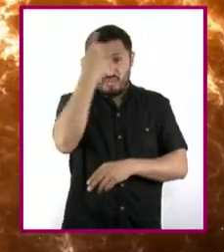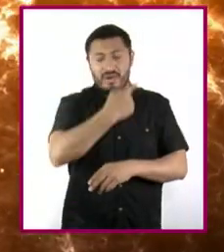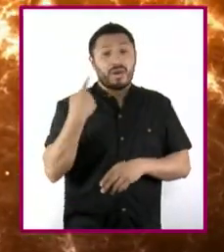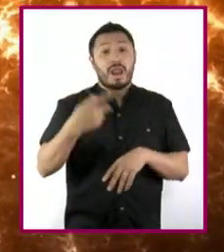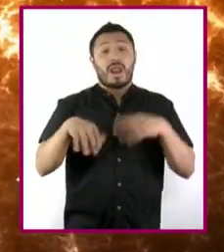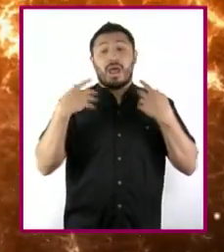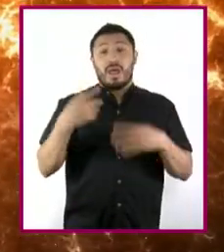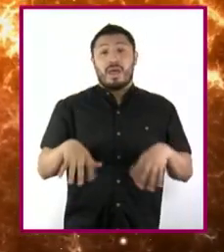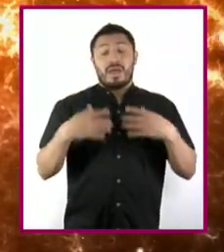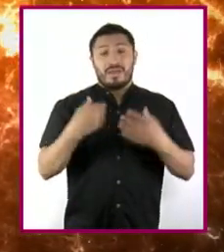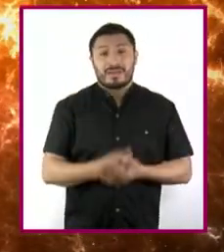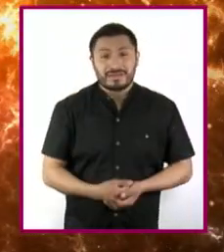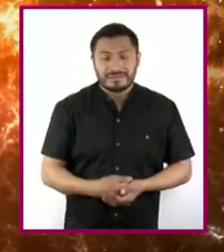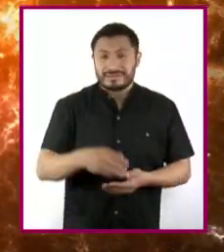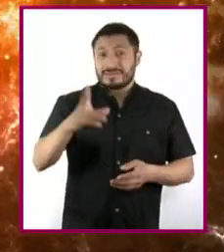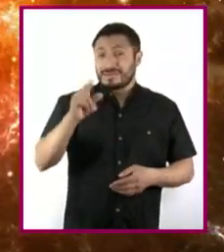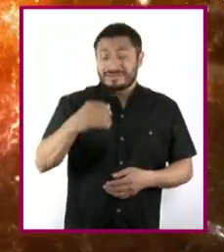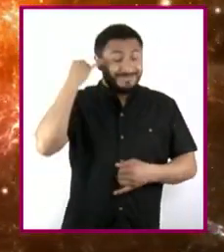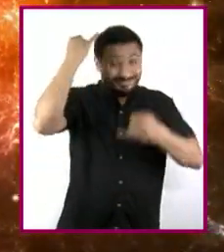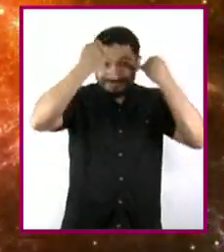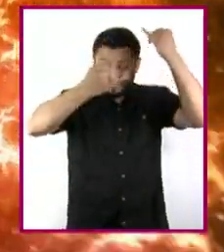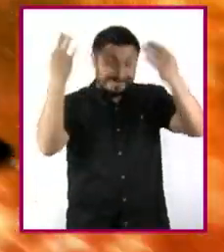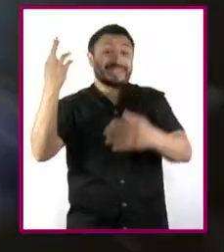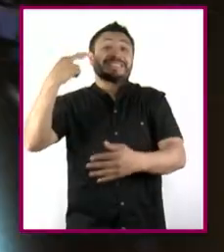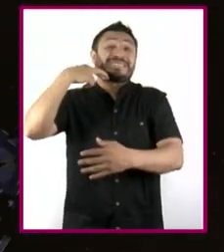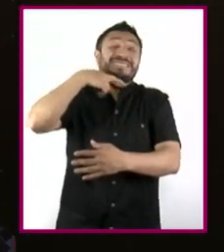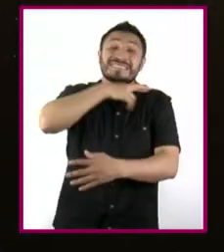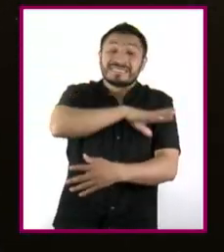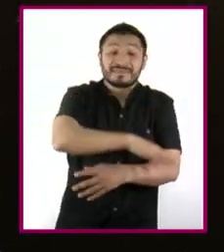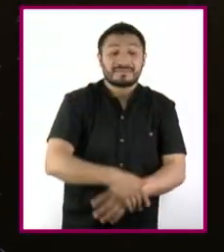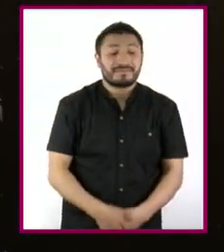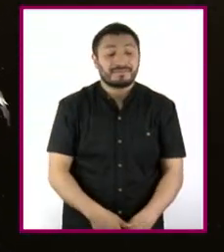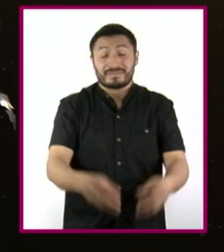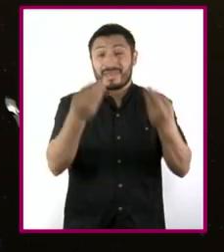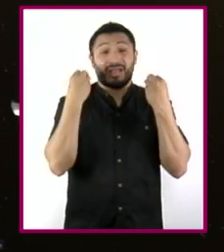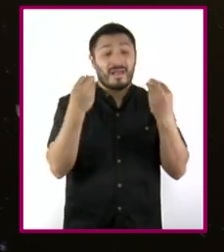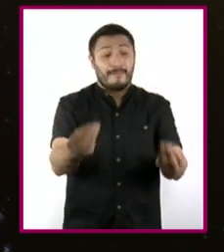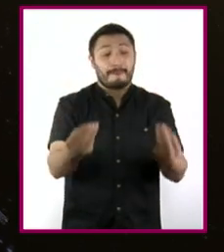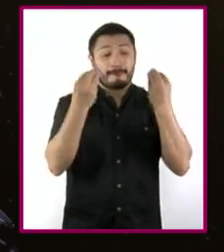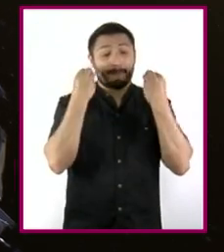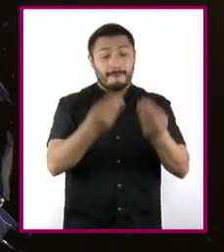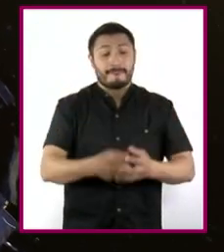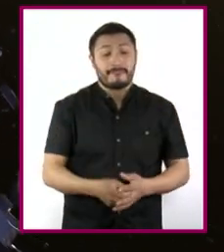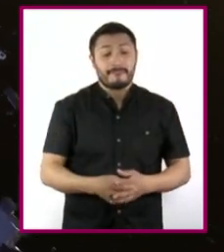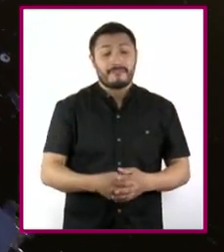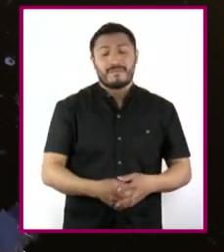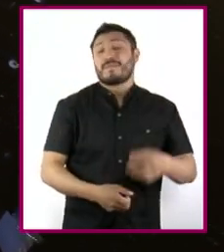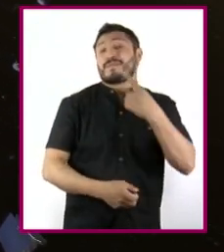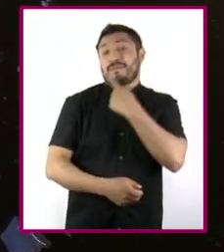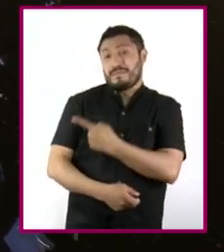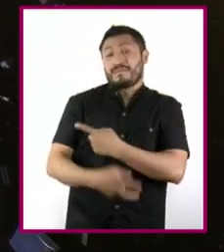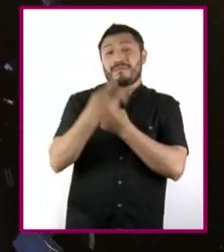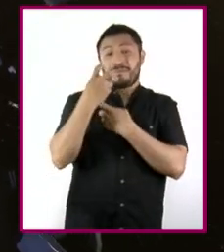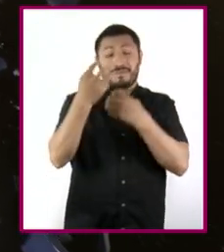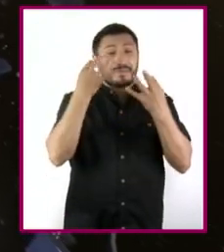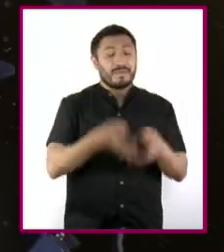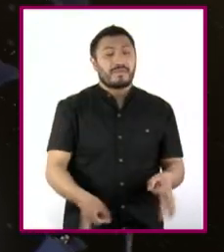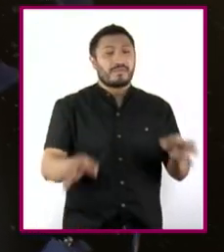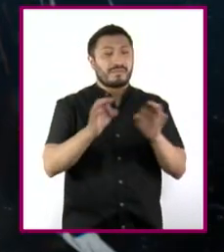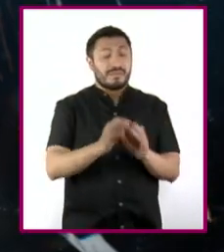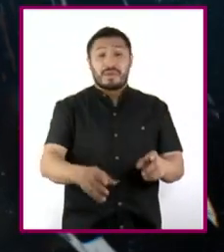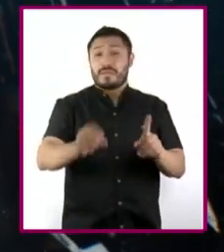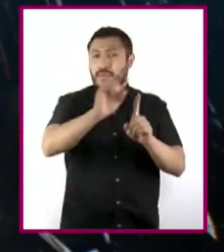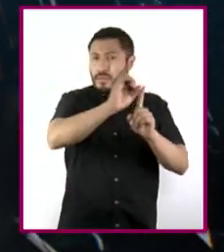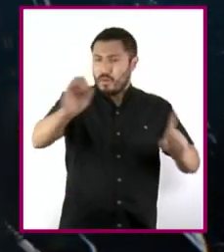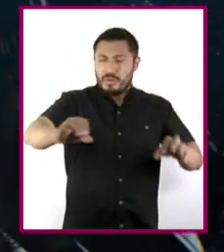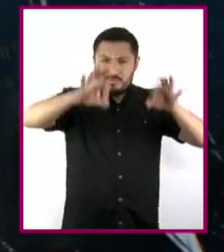¡Uf! No puedo ni imaginarme esa velocidad. ¡Es demasiada! De ahí la importancia de mantener lo más